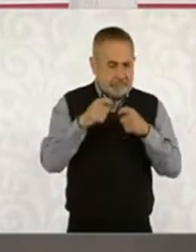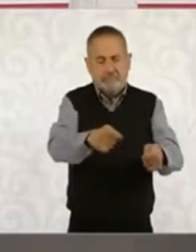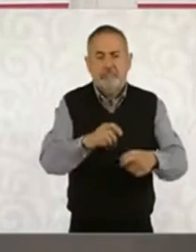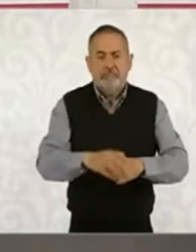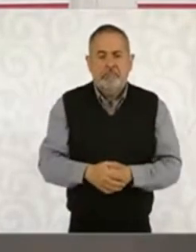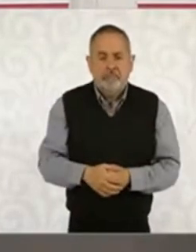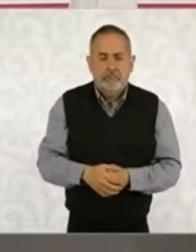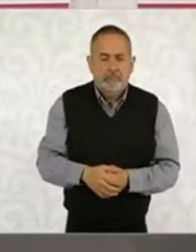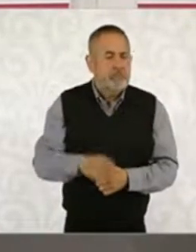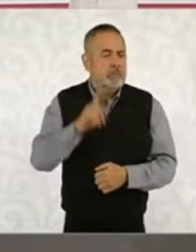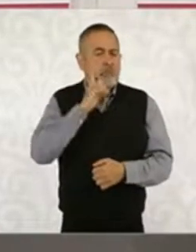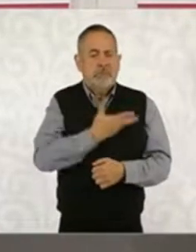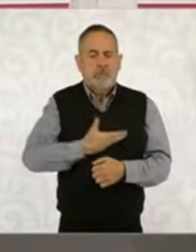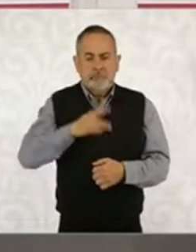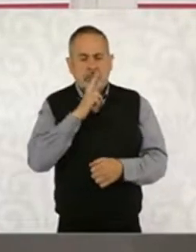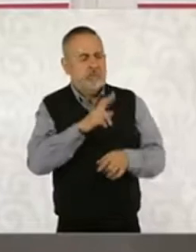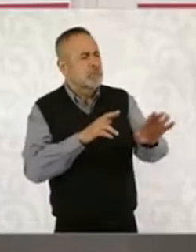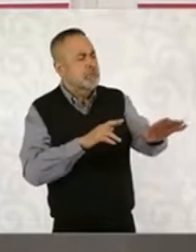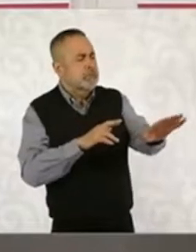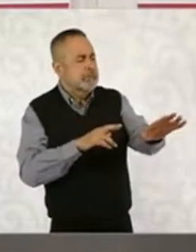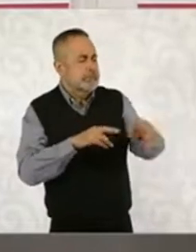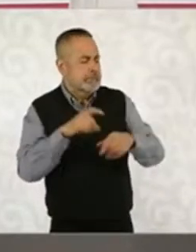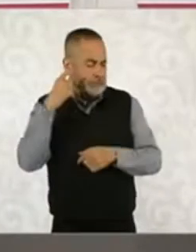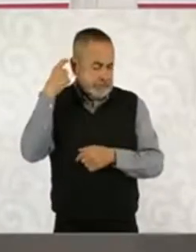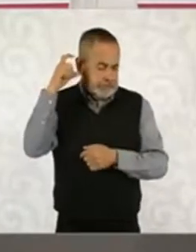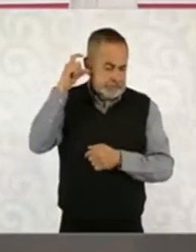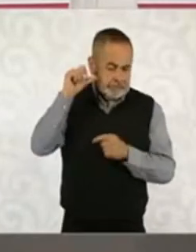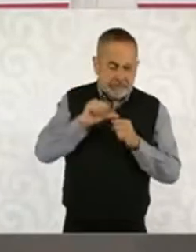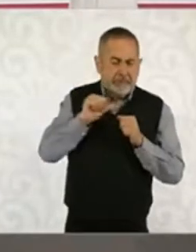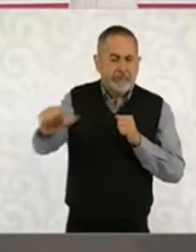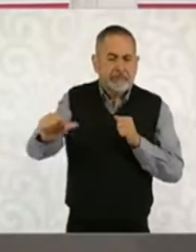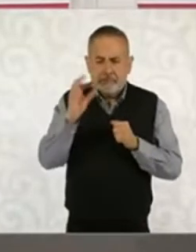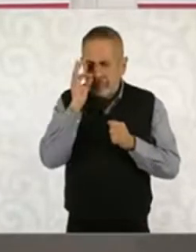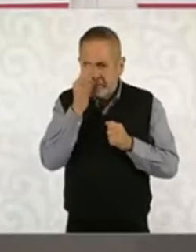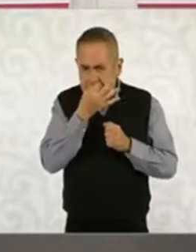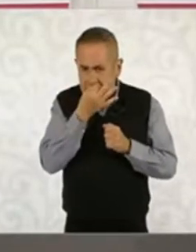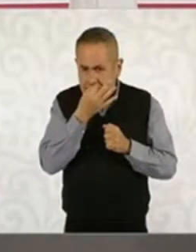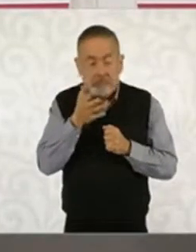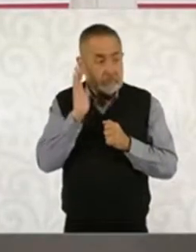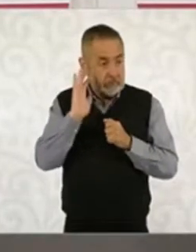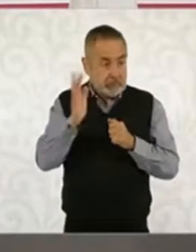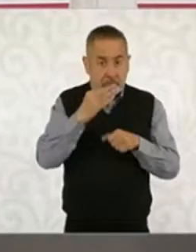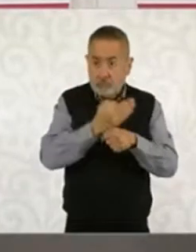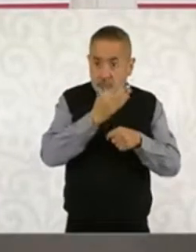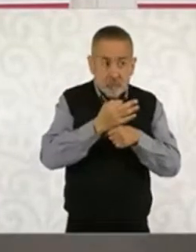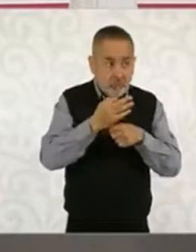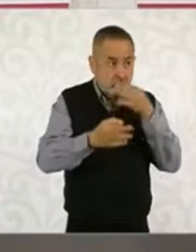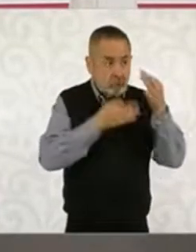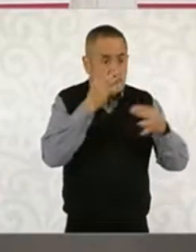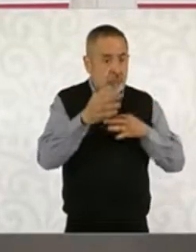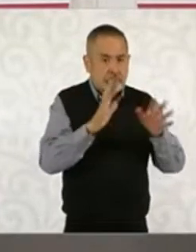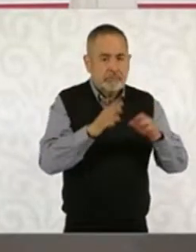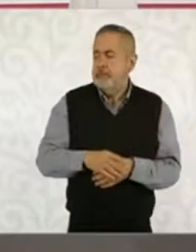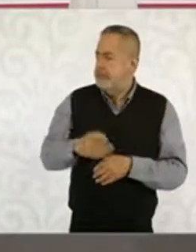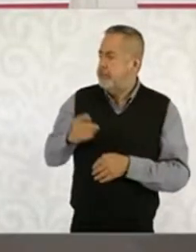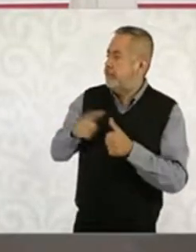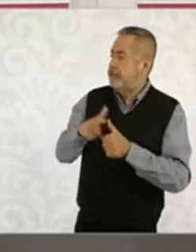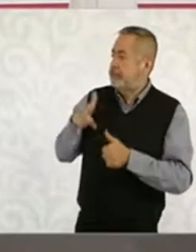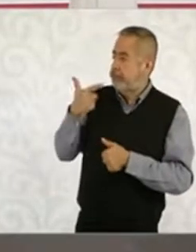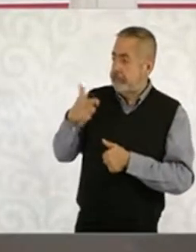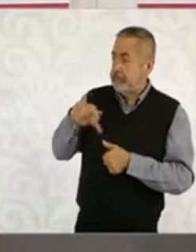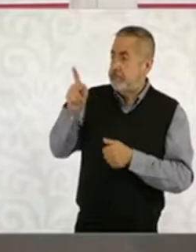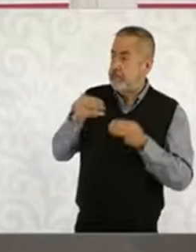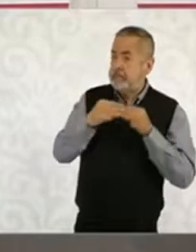sí. Tren Querétaro-Irapuato ya está en licitación. Los primeros 30 kilómetros ya están en licitación